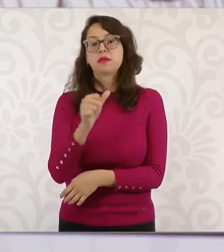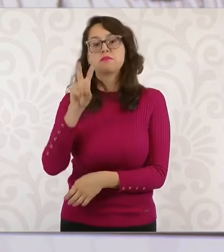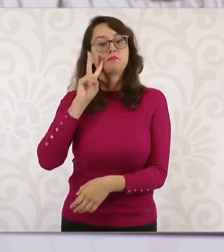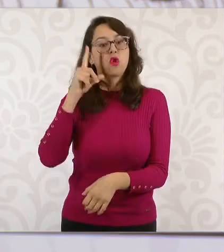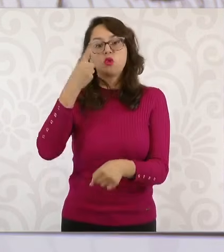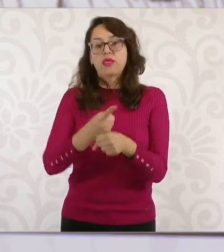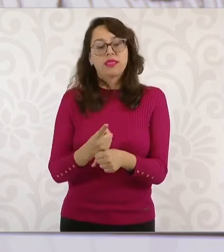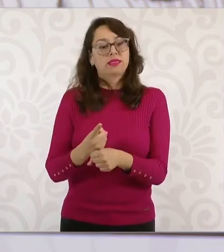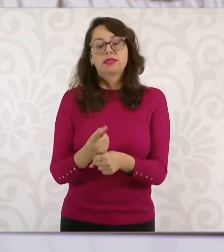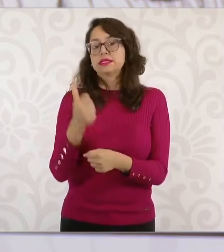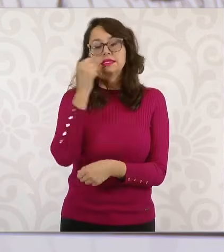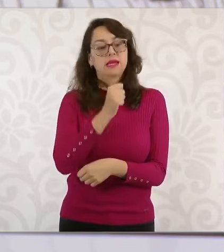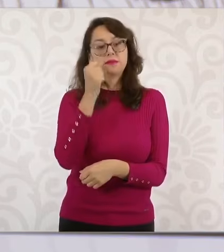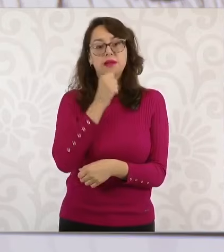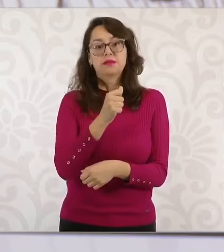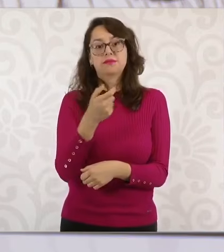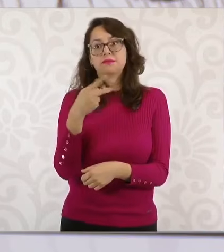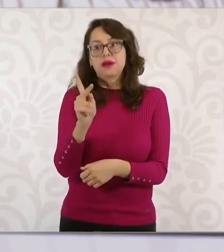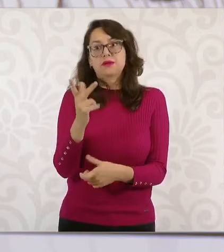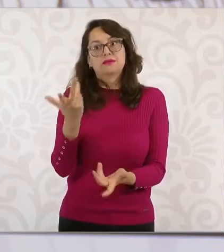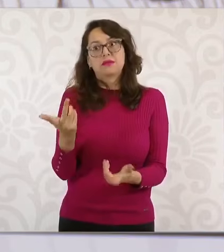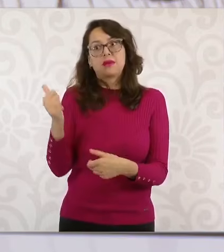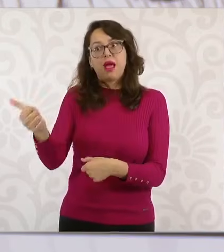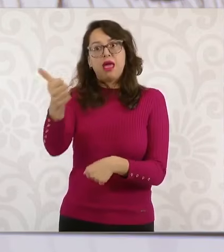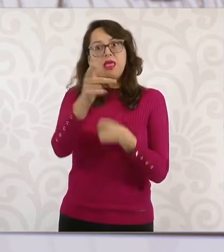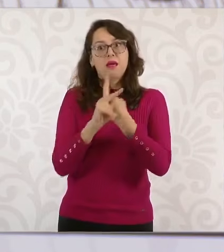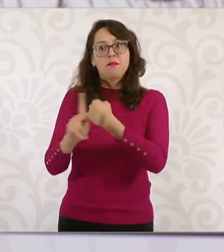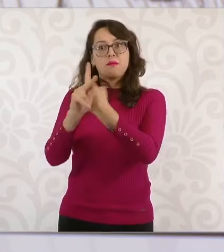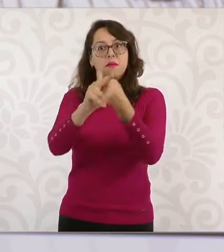Depende evidentemente de los países.